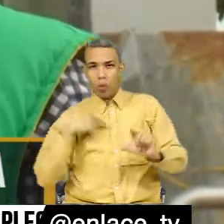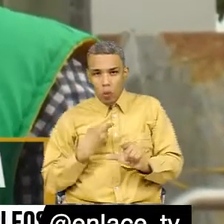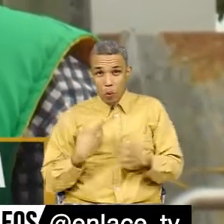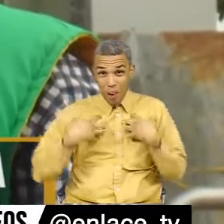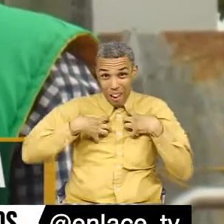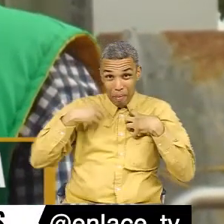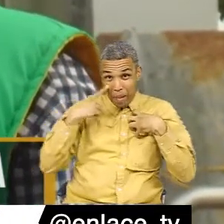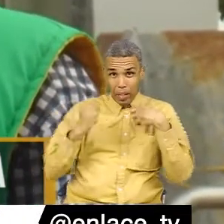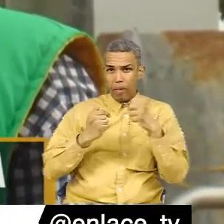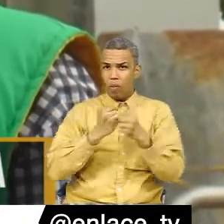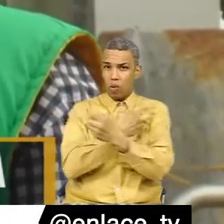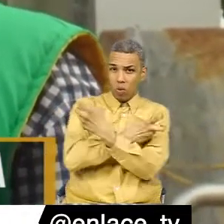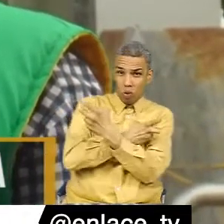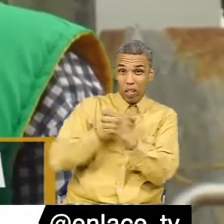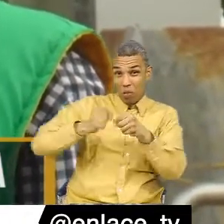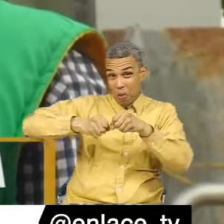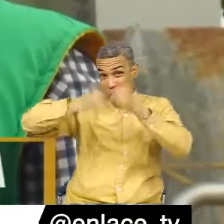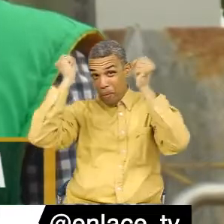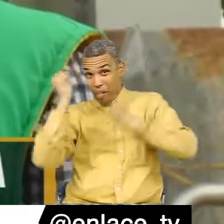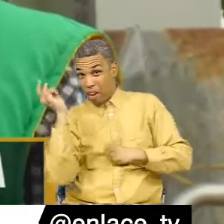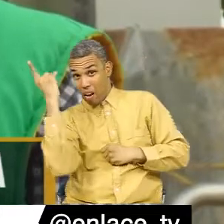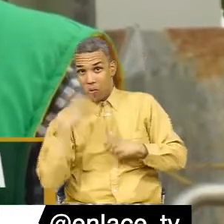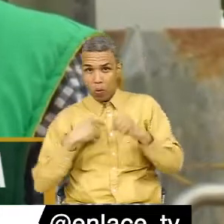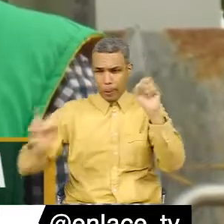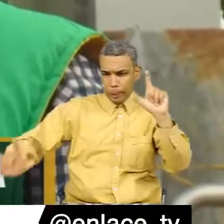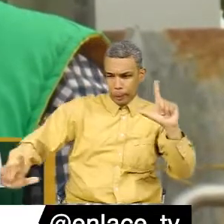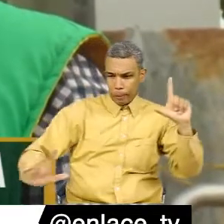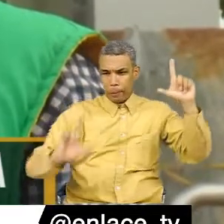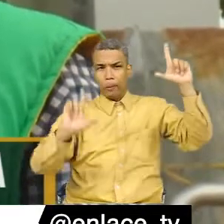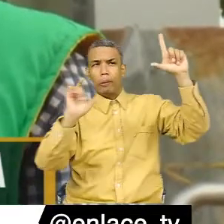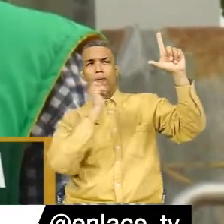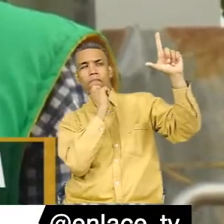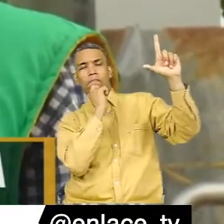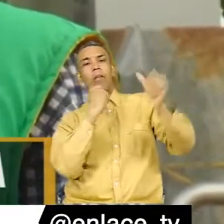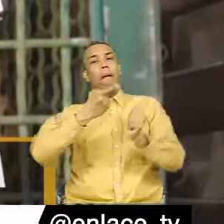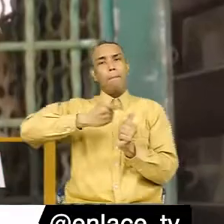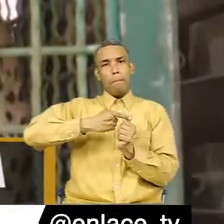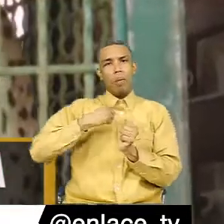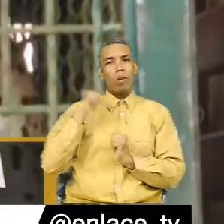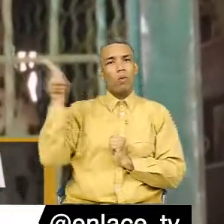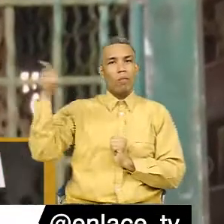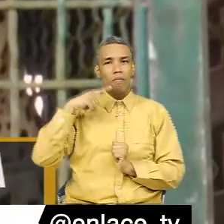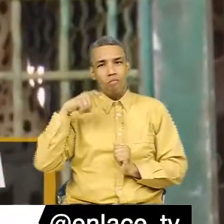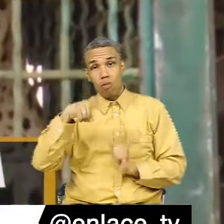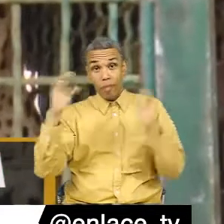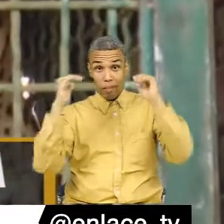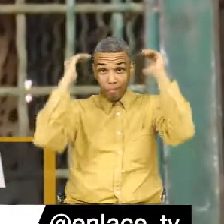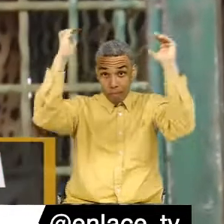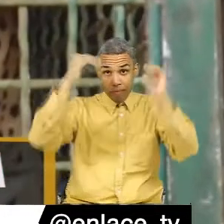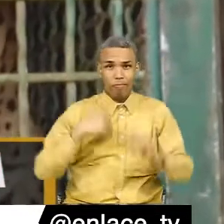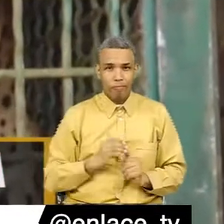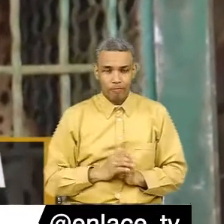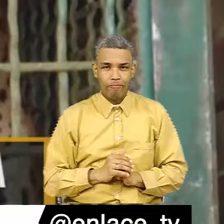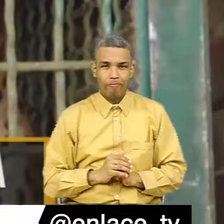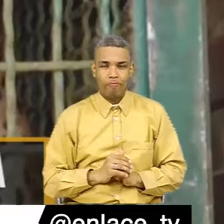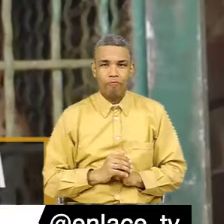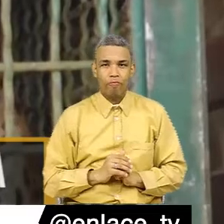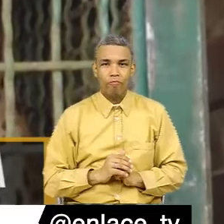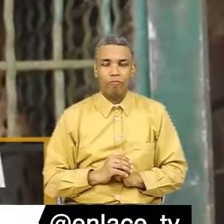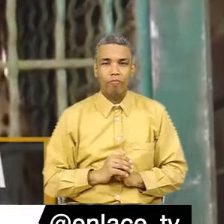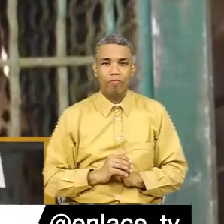que hemos detectado en un examen semiológico que se hizo hace